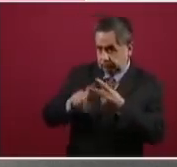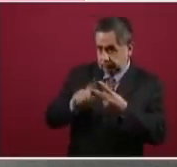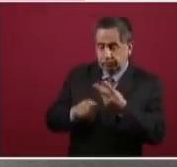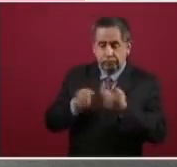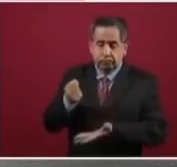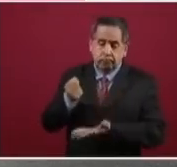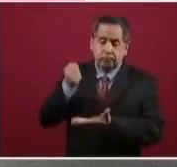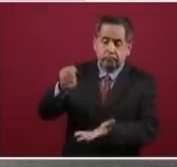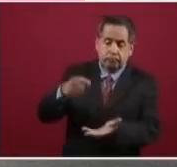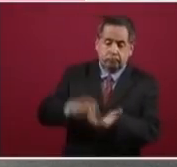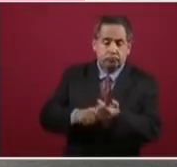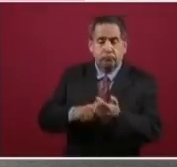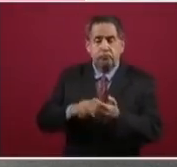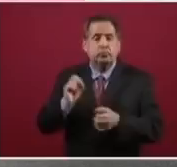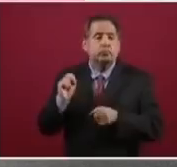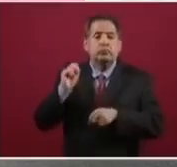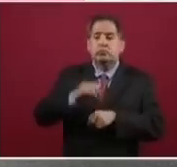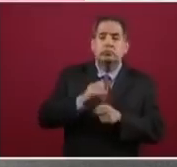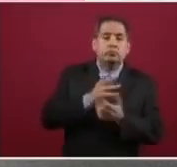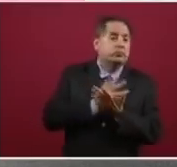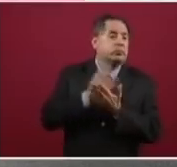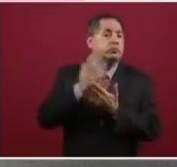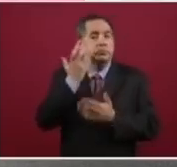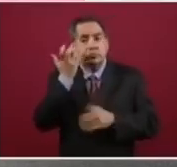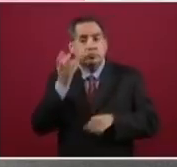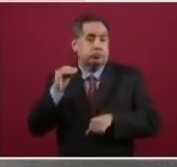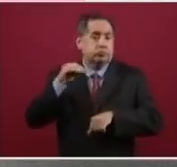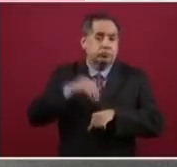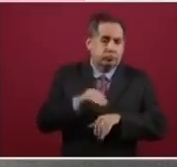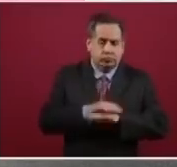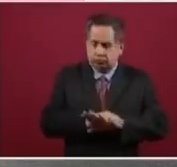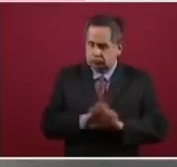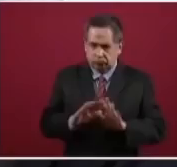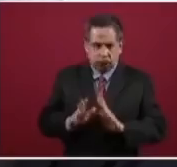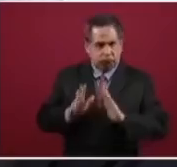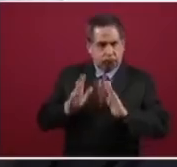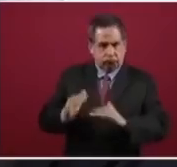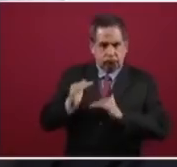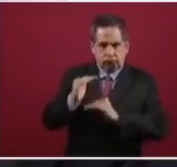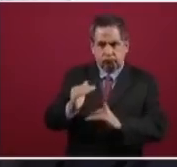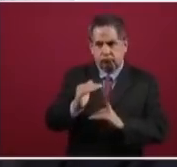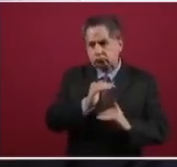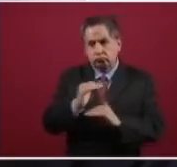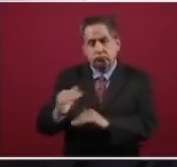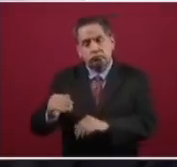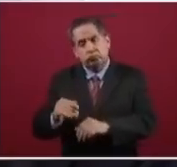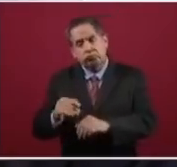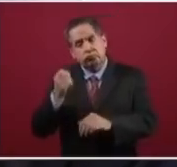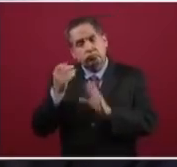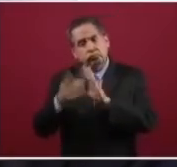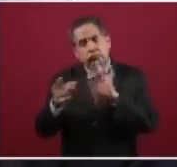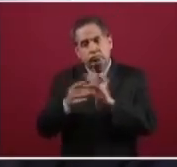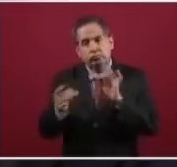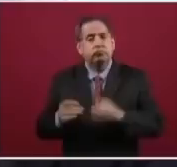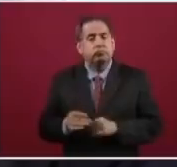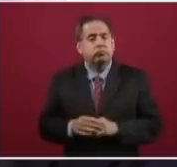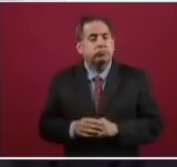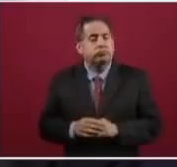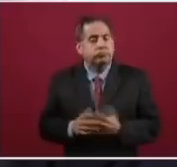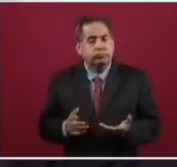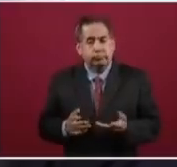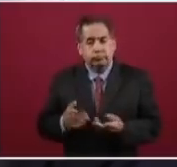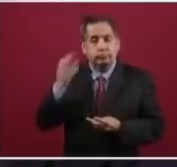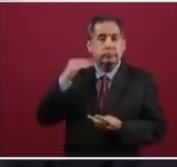un presupuesto realista sin subestimación es de los ingresos ni el gasto durante un período muy largo los ingresos fueron